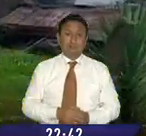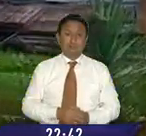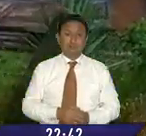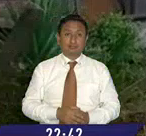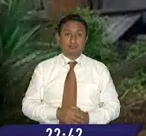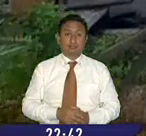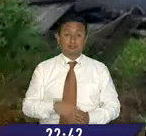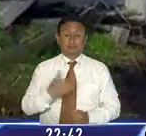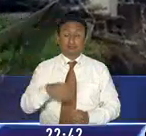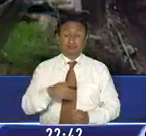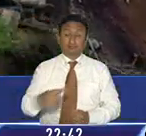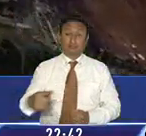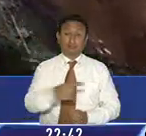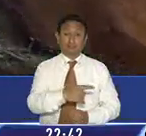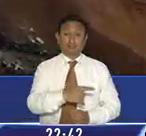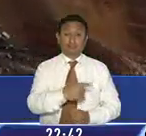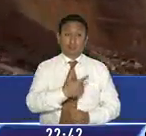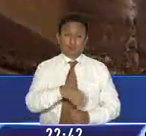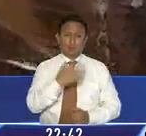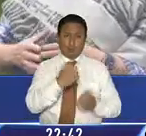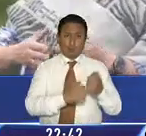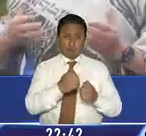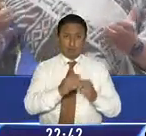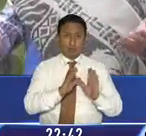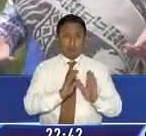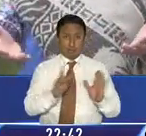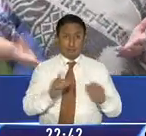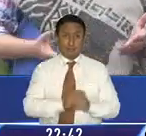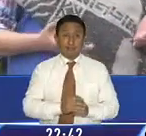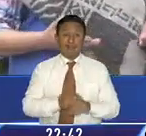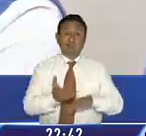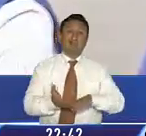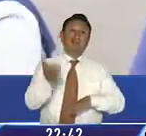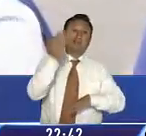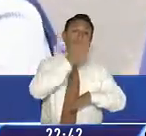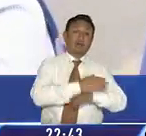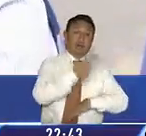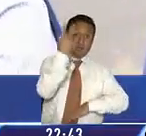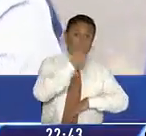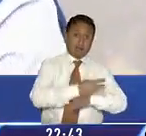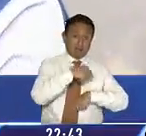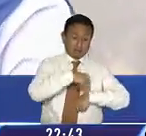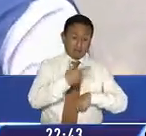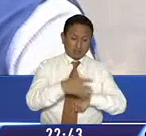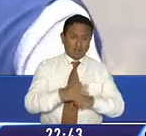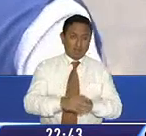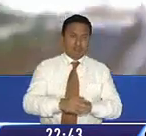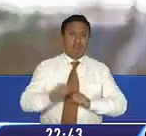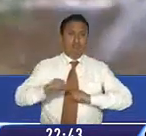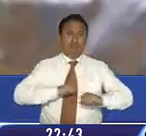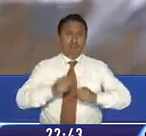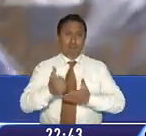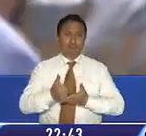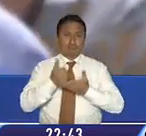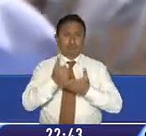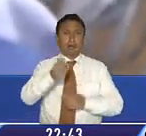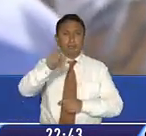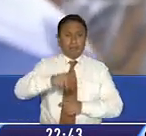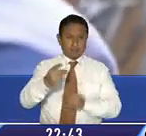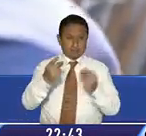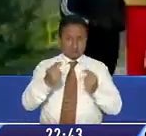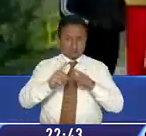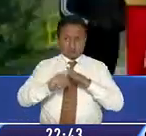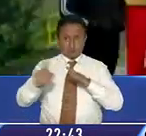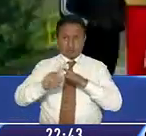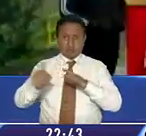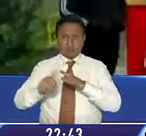fue una tragedia con felicidad, dicen las autoridades, pues 2 días antes del hundimiento se habían realizado trabajos que permitieron evacuar a las personas de la